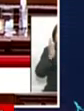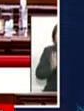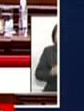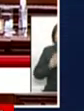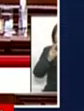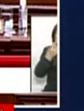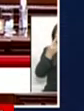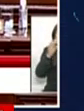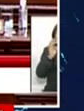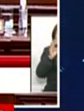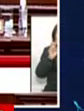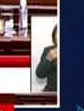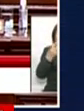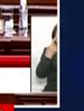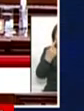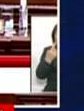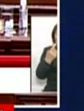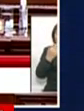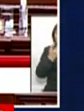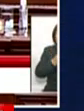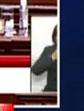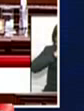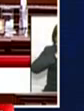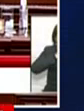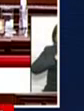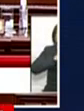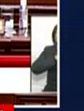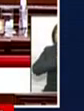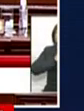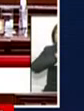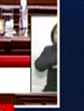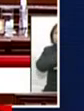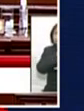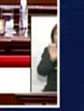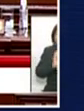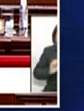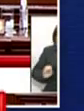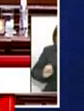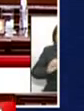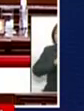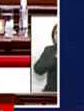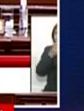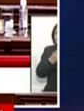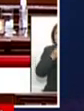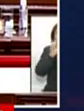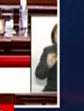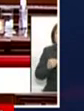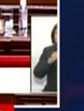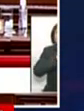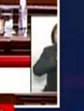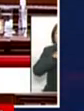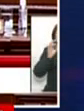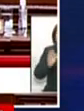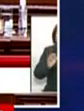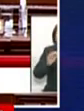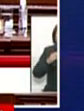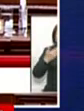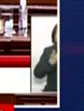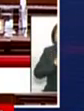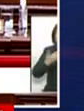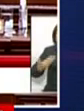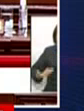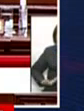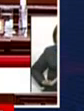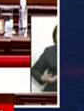es tratar de recuperar la confianza. Pero desde ese punto de vista, mire usted, una cosa es de que lo que trate de generar el